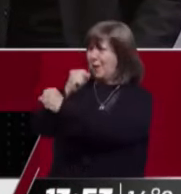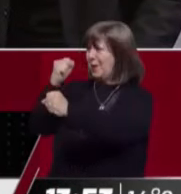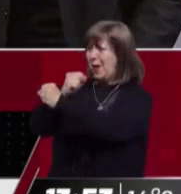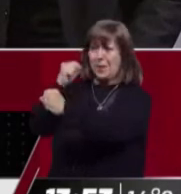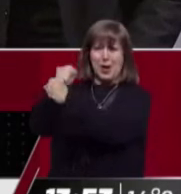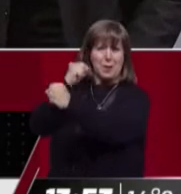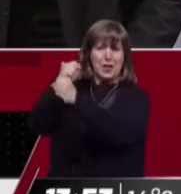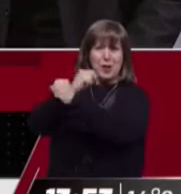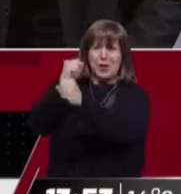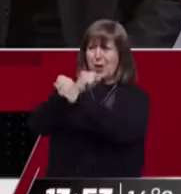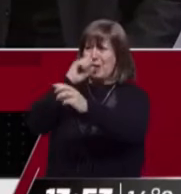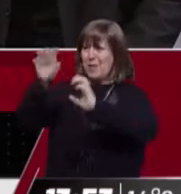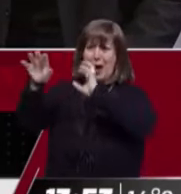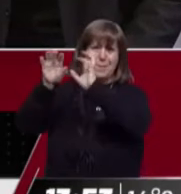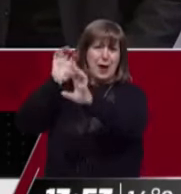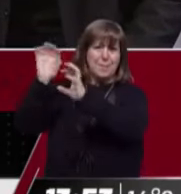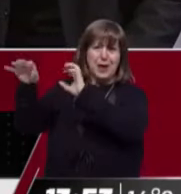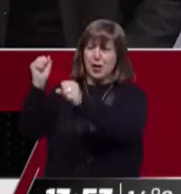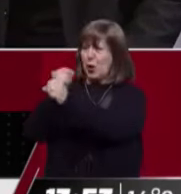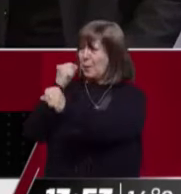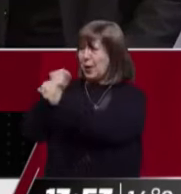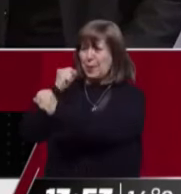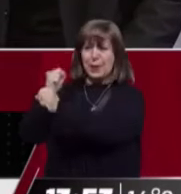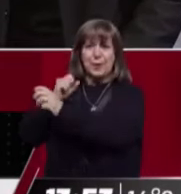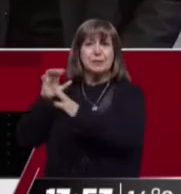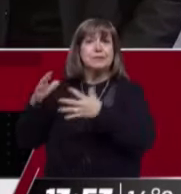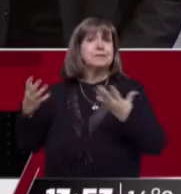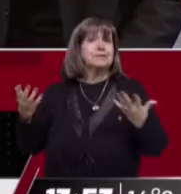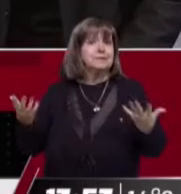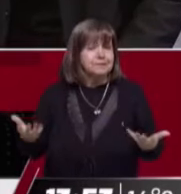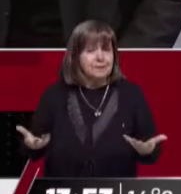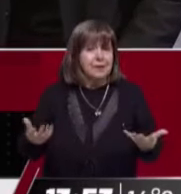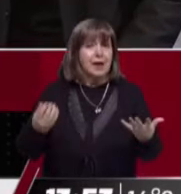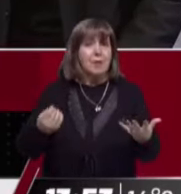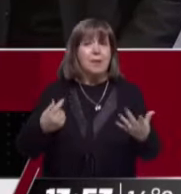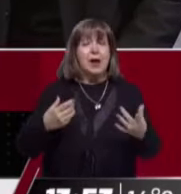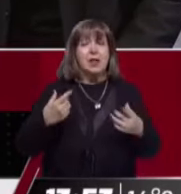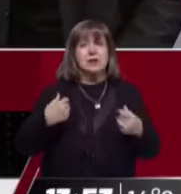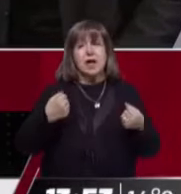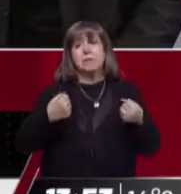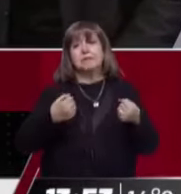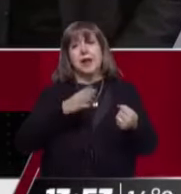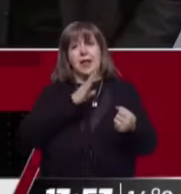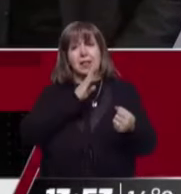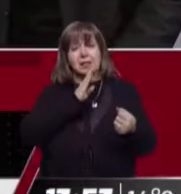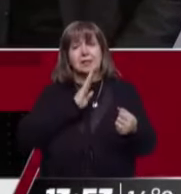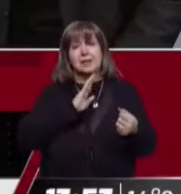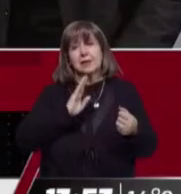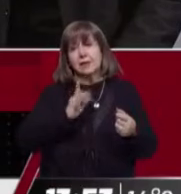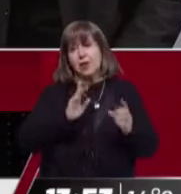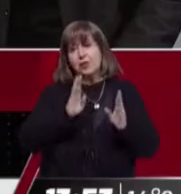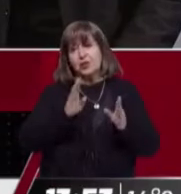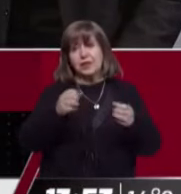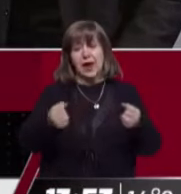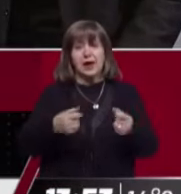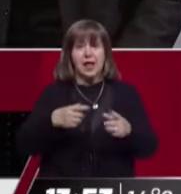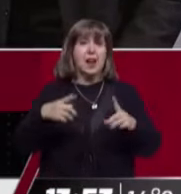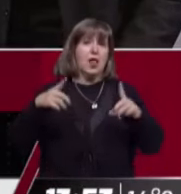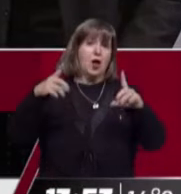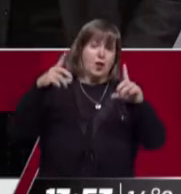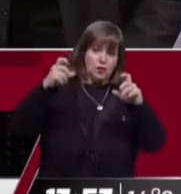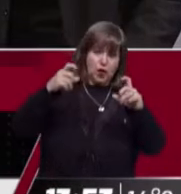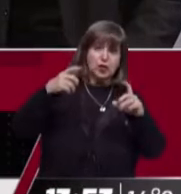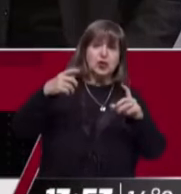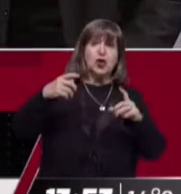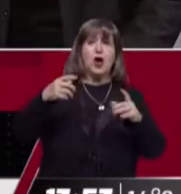Denuncias van a ser realizadas durante el transcurso de estas jornadas, porque también logramos tomar algunas imágenes de lo que son algunos parabrisas rotos, de